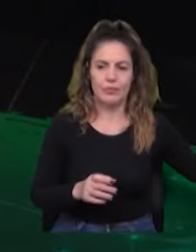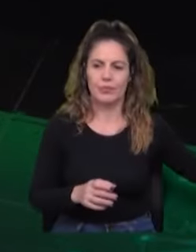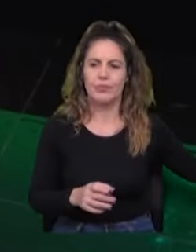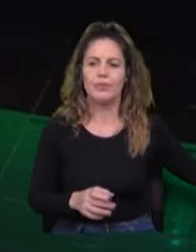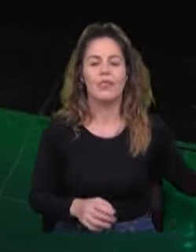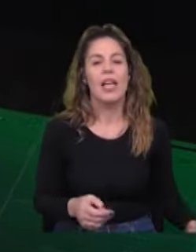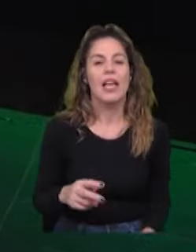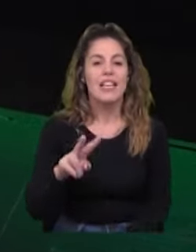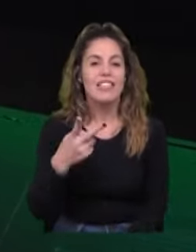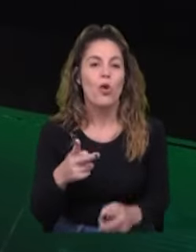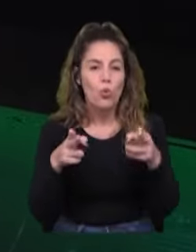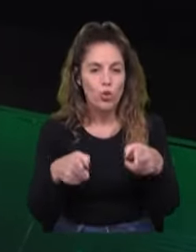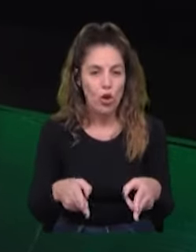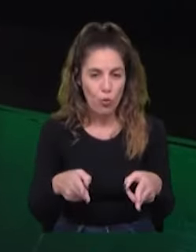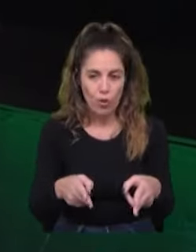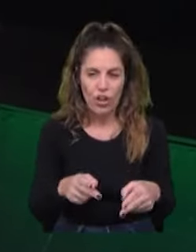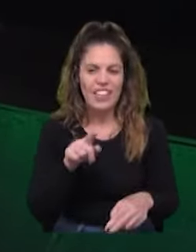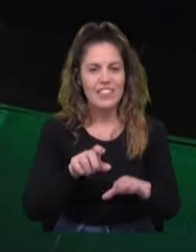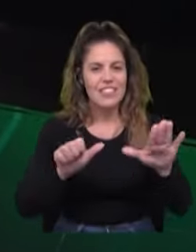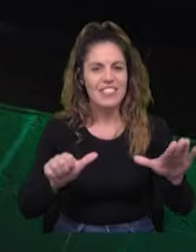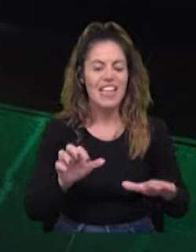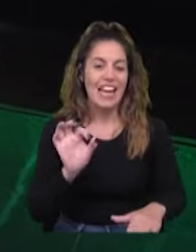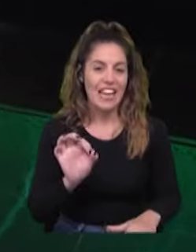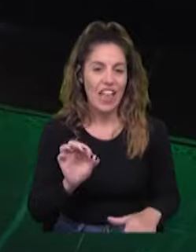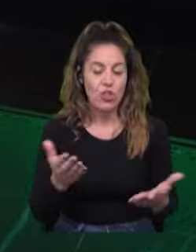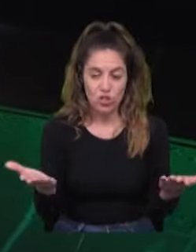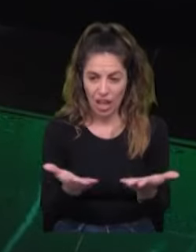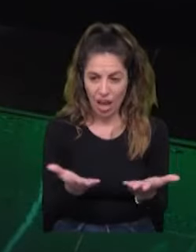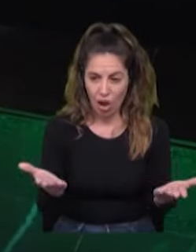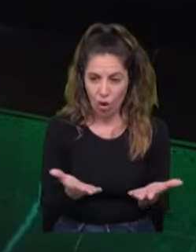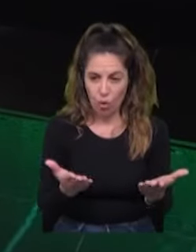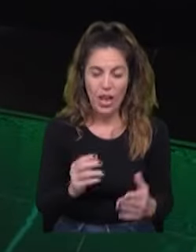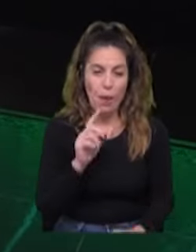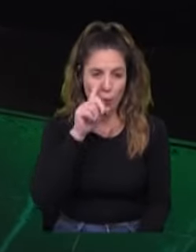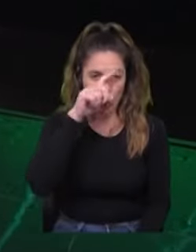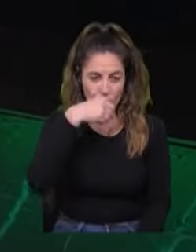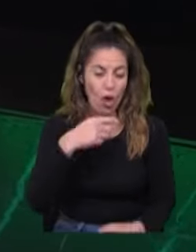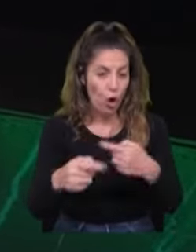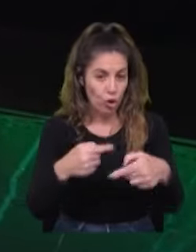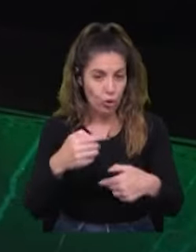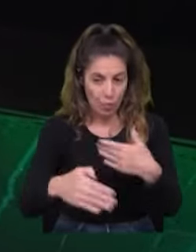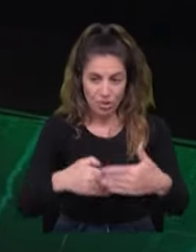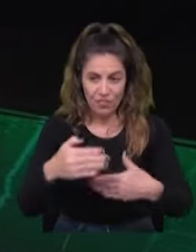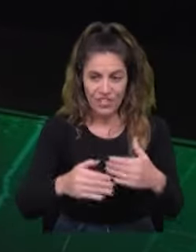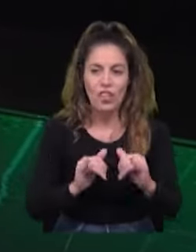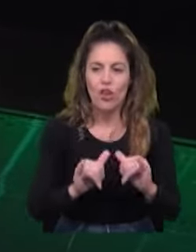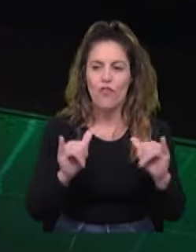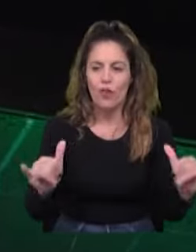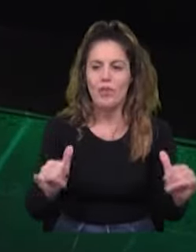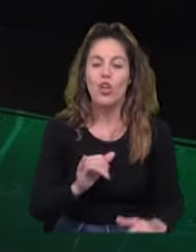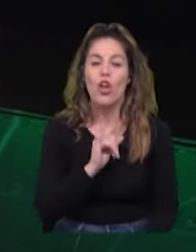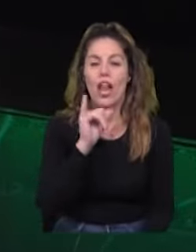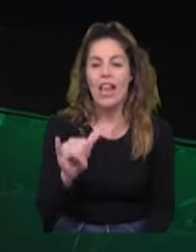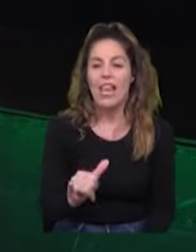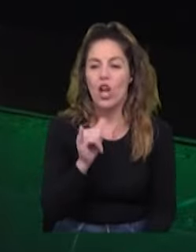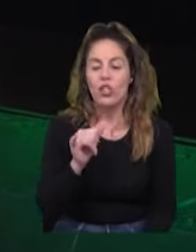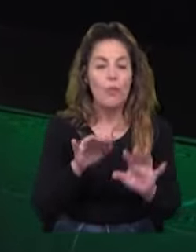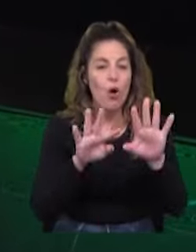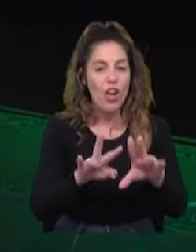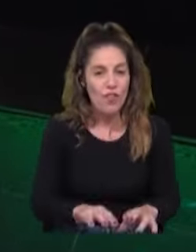segundo bloque de mbd noticias 16 gr la temperatura a esta hora en Montevideo Seguimos avanzando en la información les contábamos que un